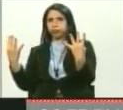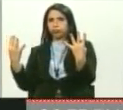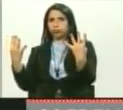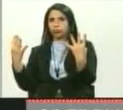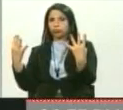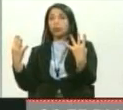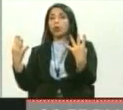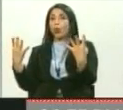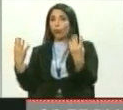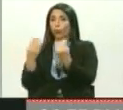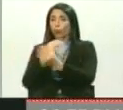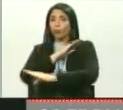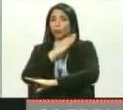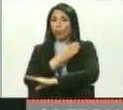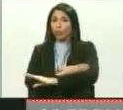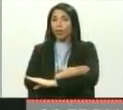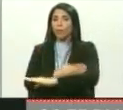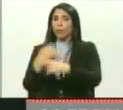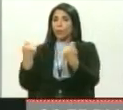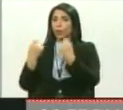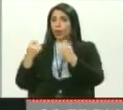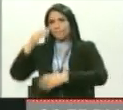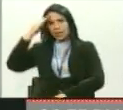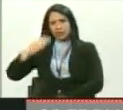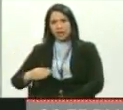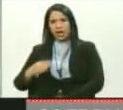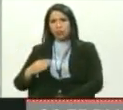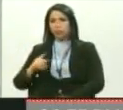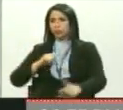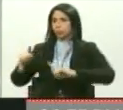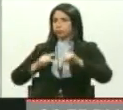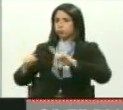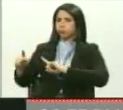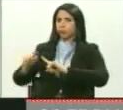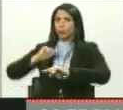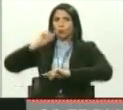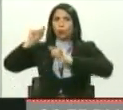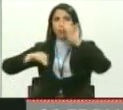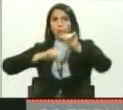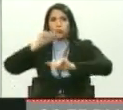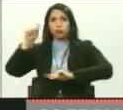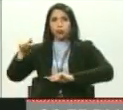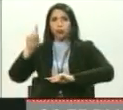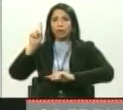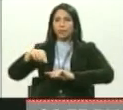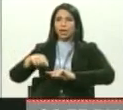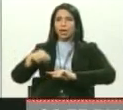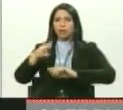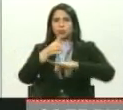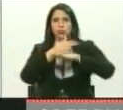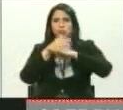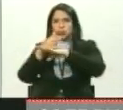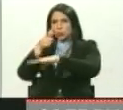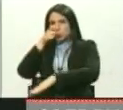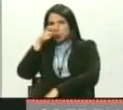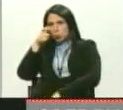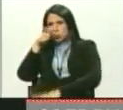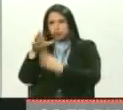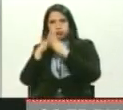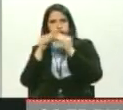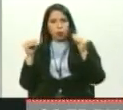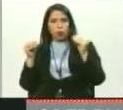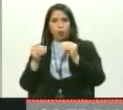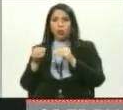Poder Popular y los milicianos se activó. Todo el plan con cohetería, misilística, con todo, todo, con